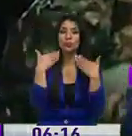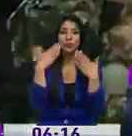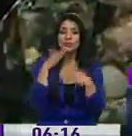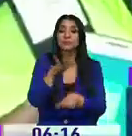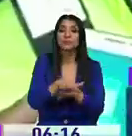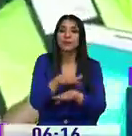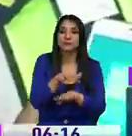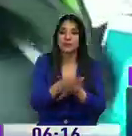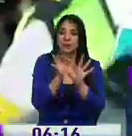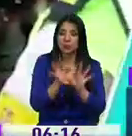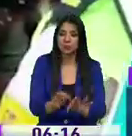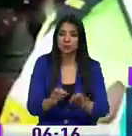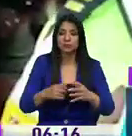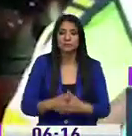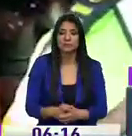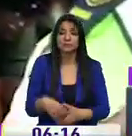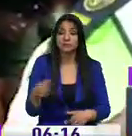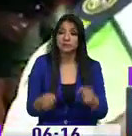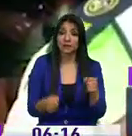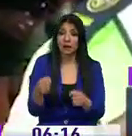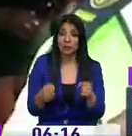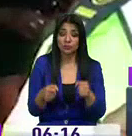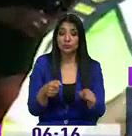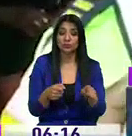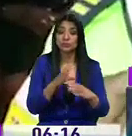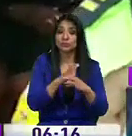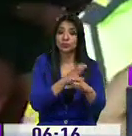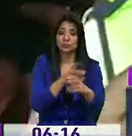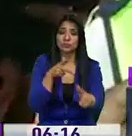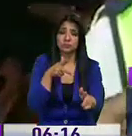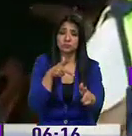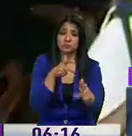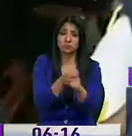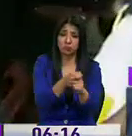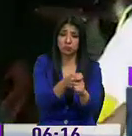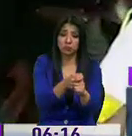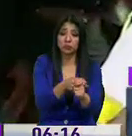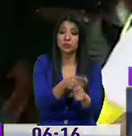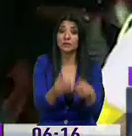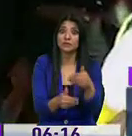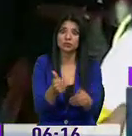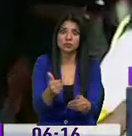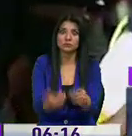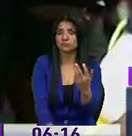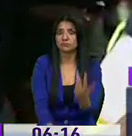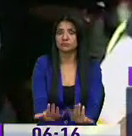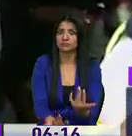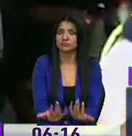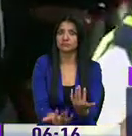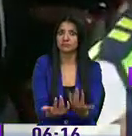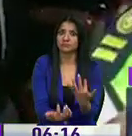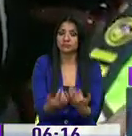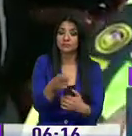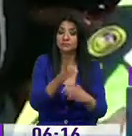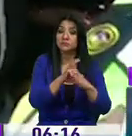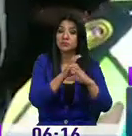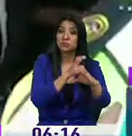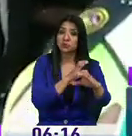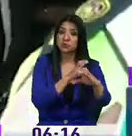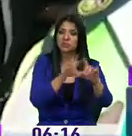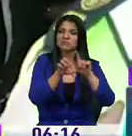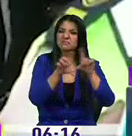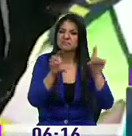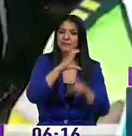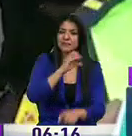es un choque por alcance existen dos vehículos involucrados que indican que es una fifa y al momento